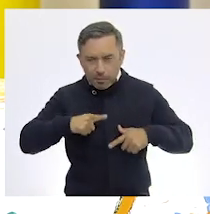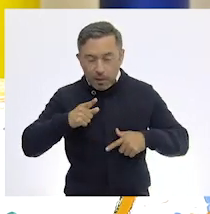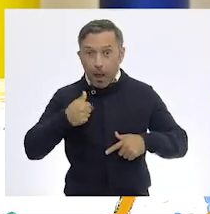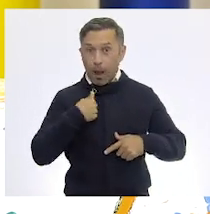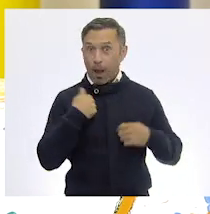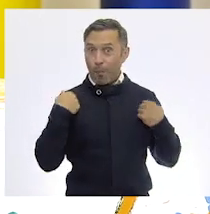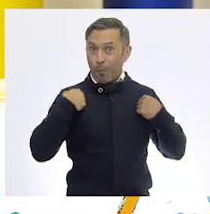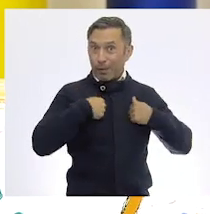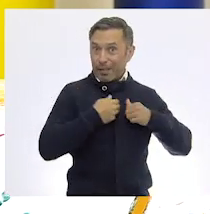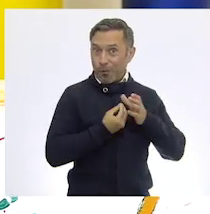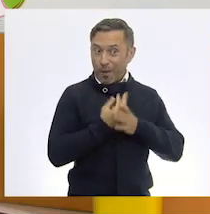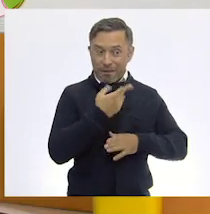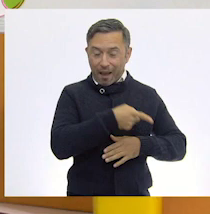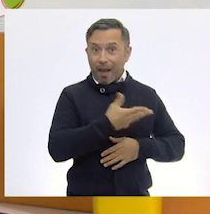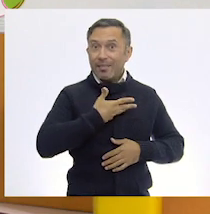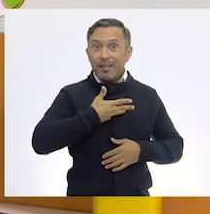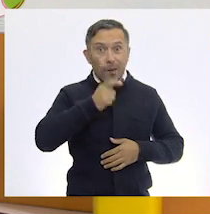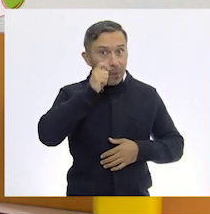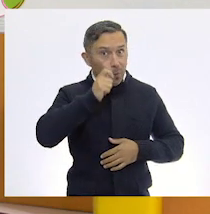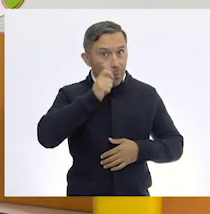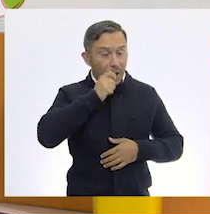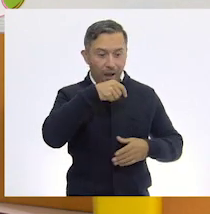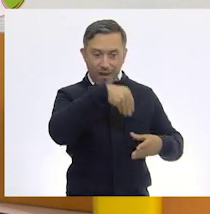por ella.